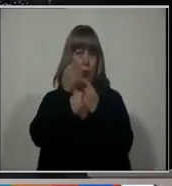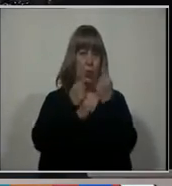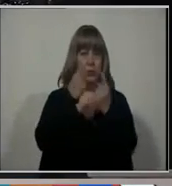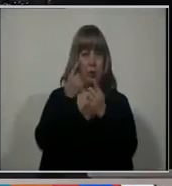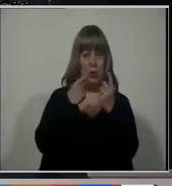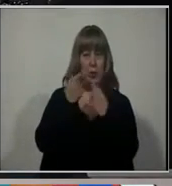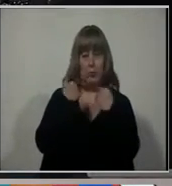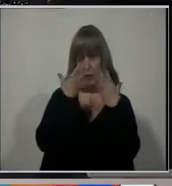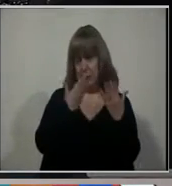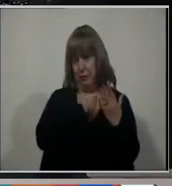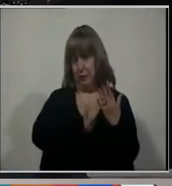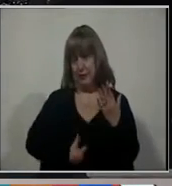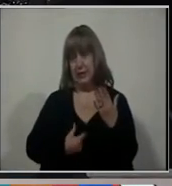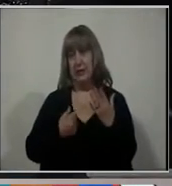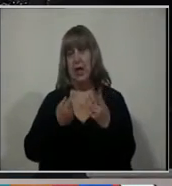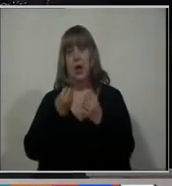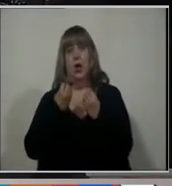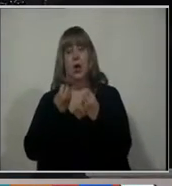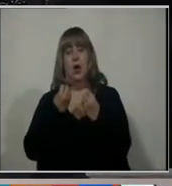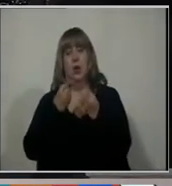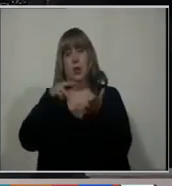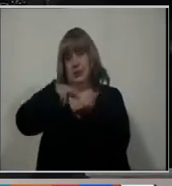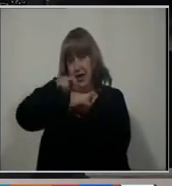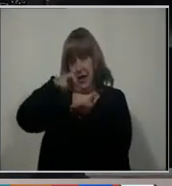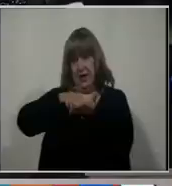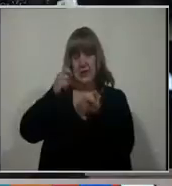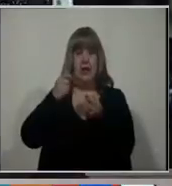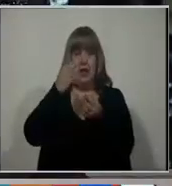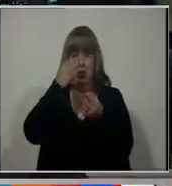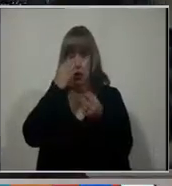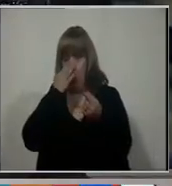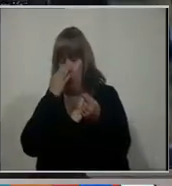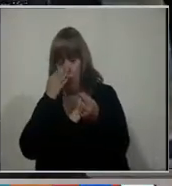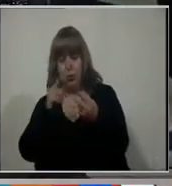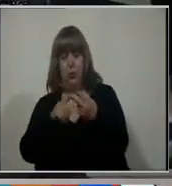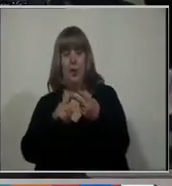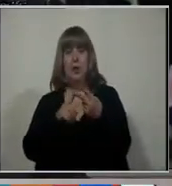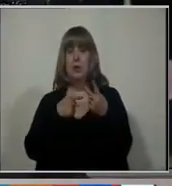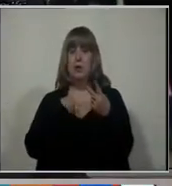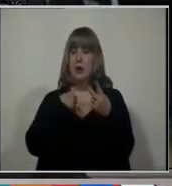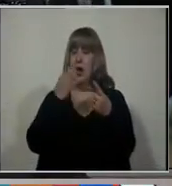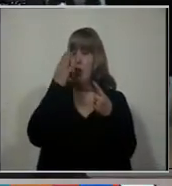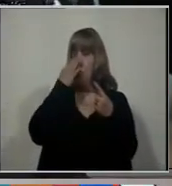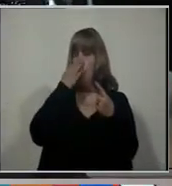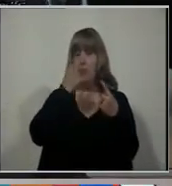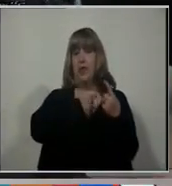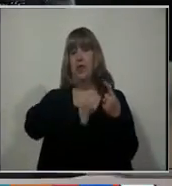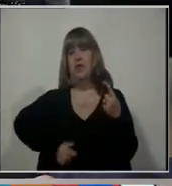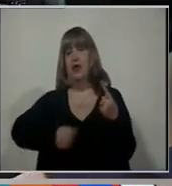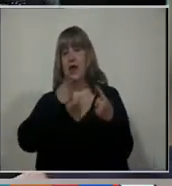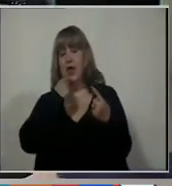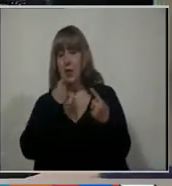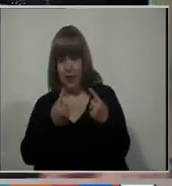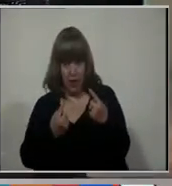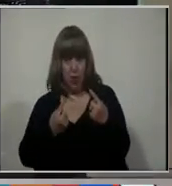Mauricio Macri, como es el caso del gobernador salteño y del gobernador cordobés? En Córdoba, ¿qué dijo el gobernador?